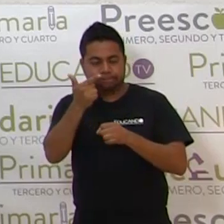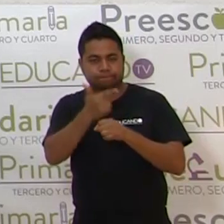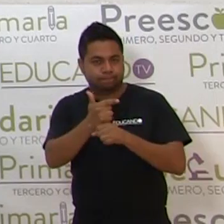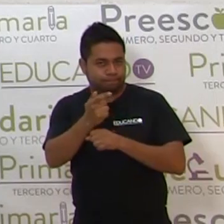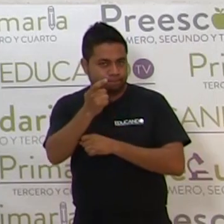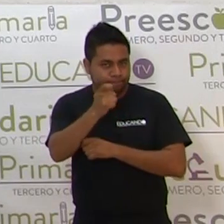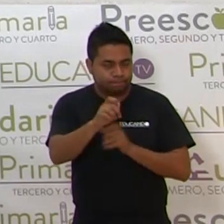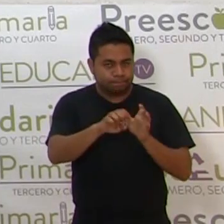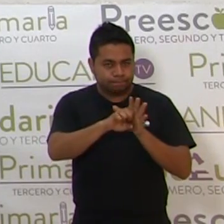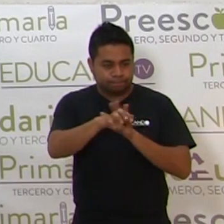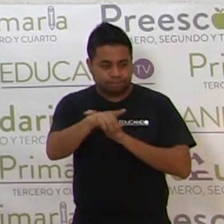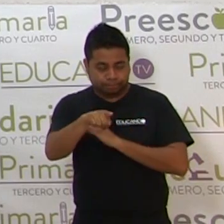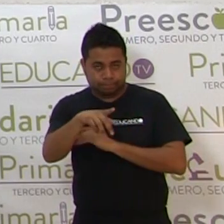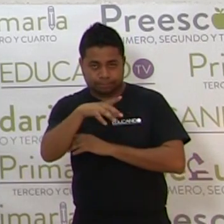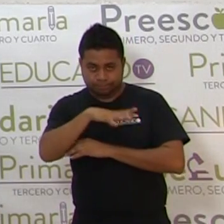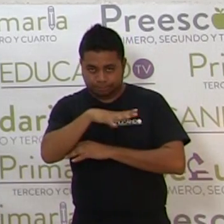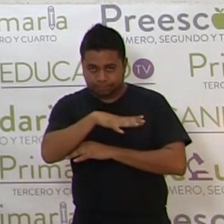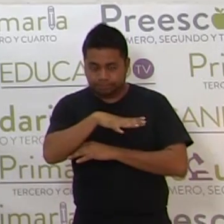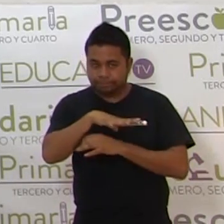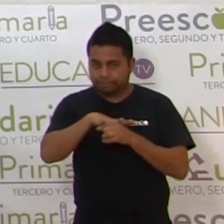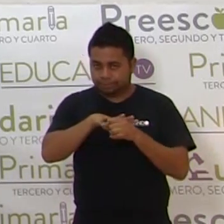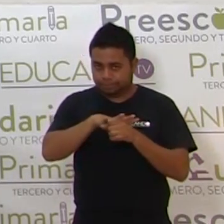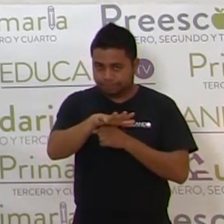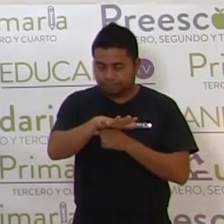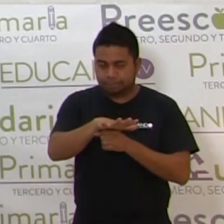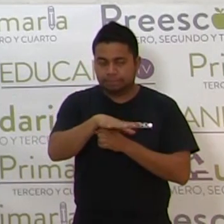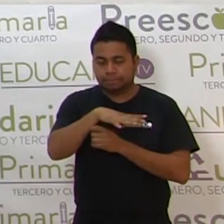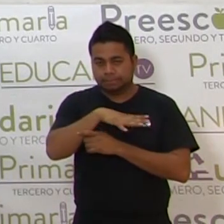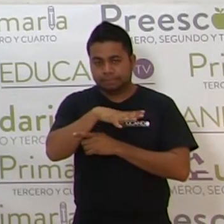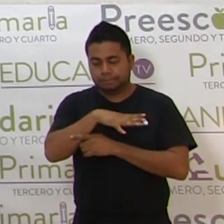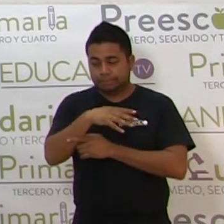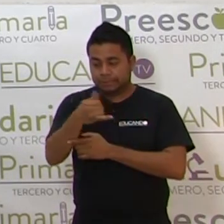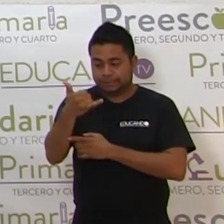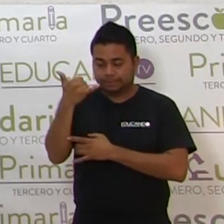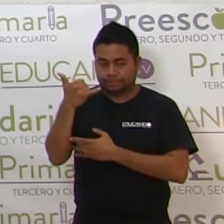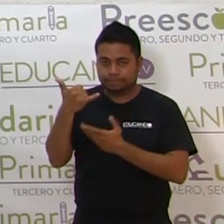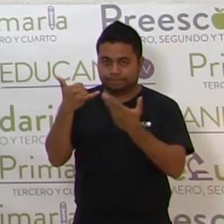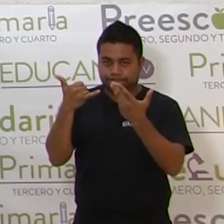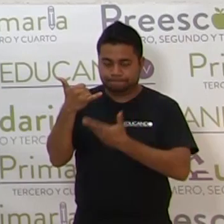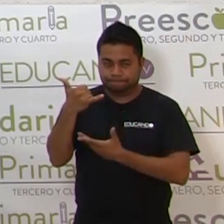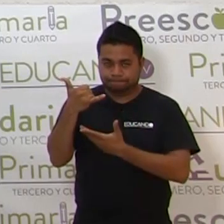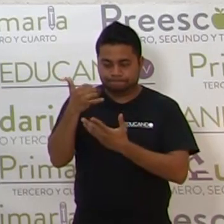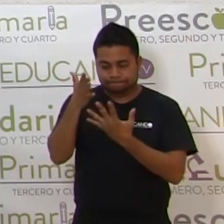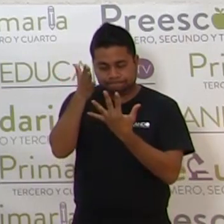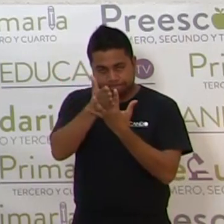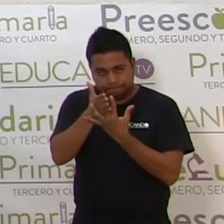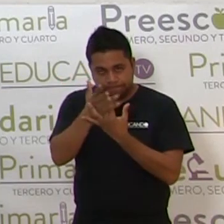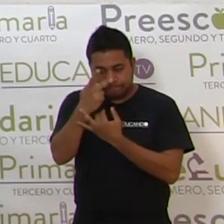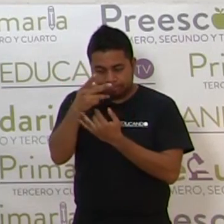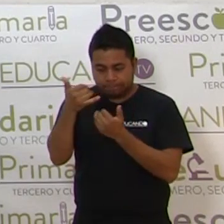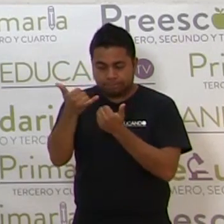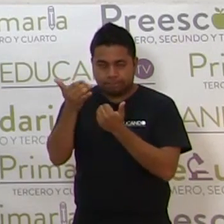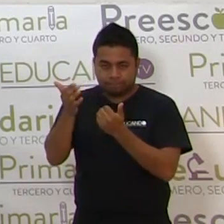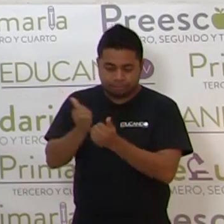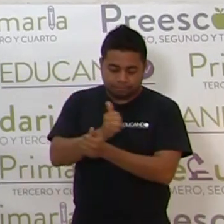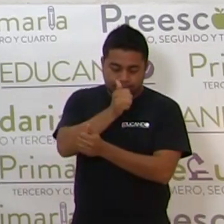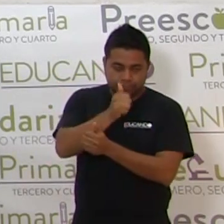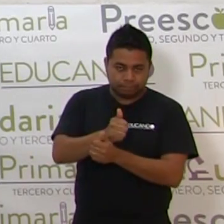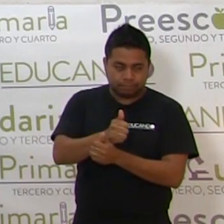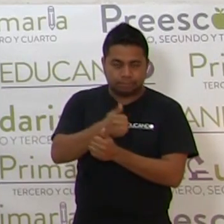cuenta que tenemos una Y, pero atrás de la Y